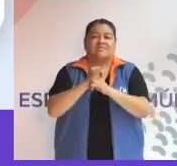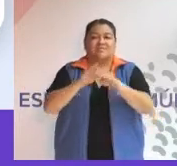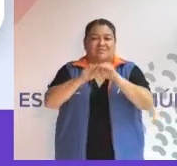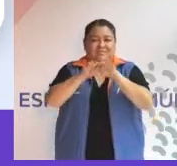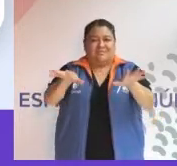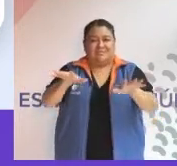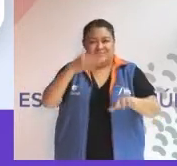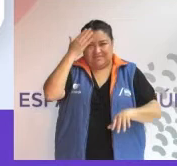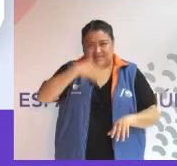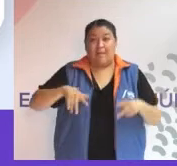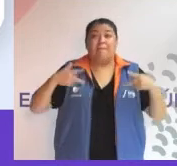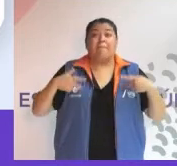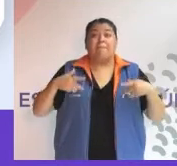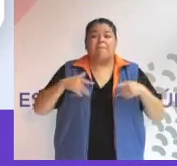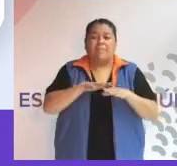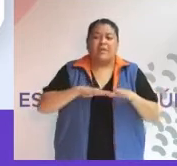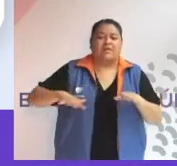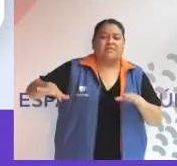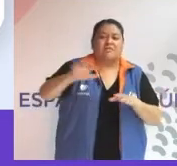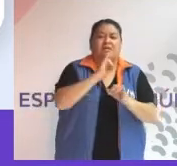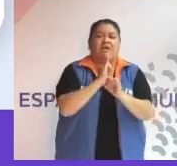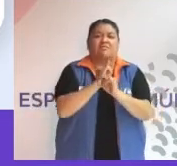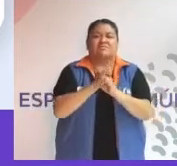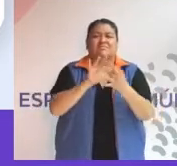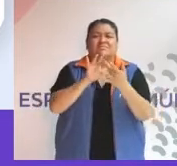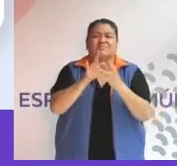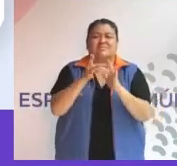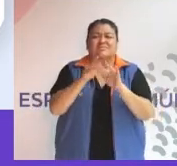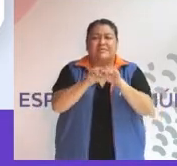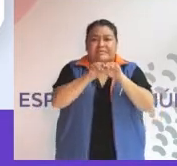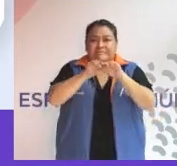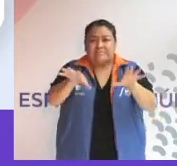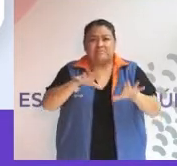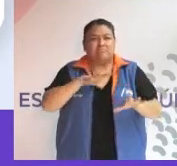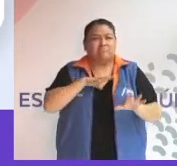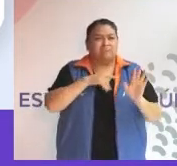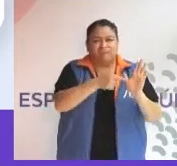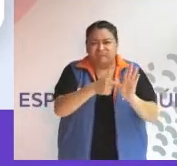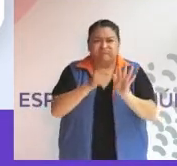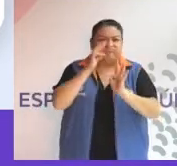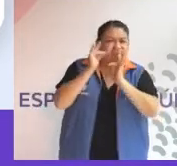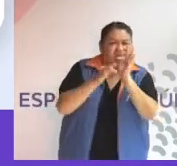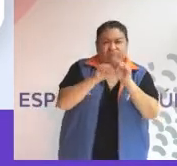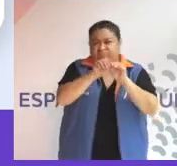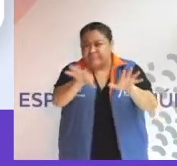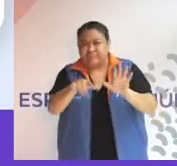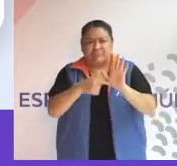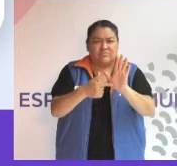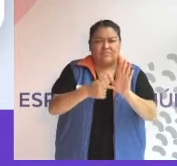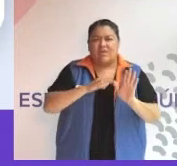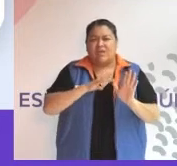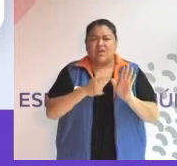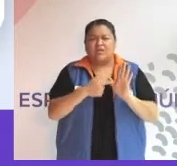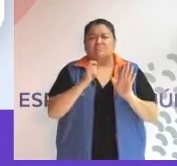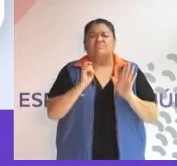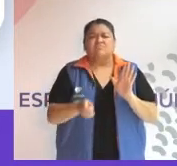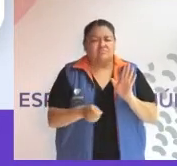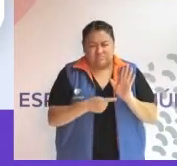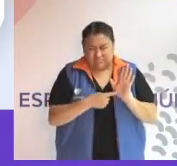activismo en las calles que se ha convertido en activismo digital. Y algo que creo que ahí es bien importante es